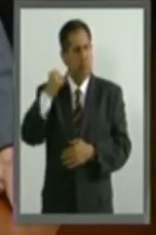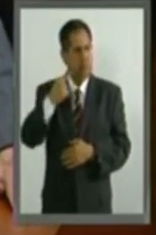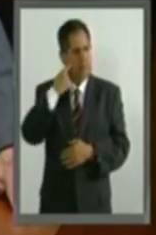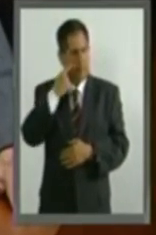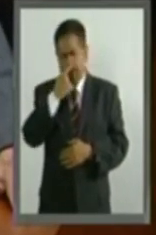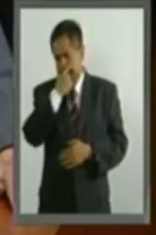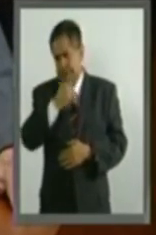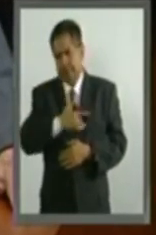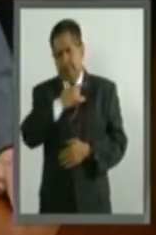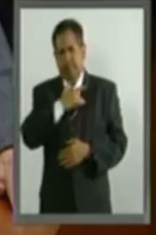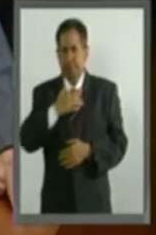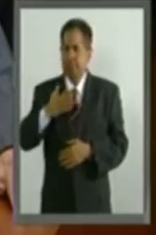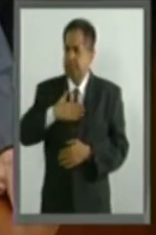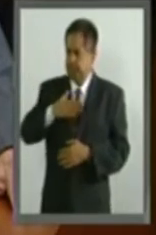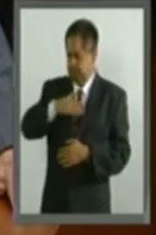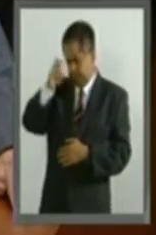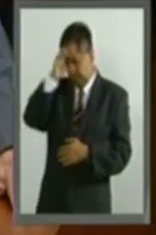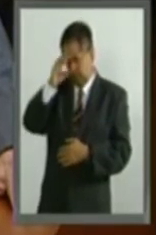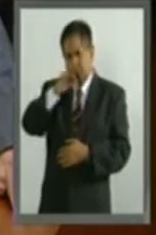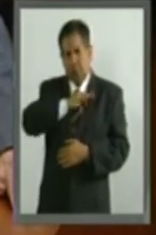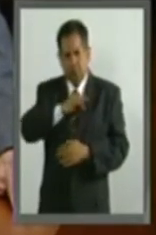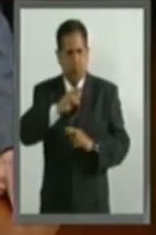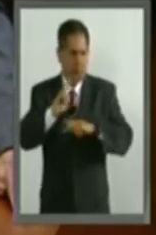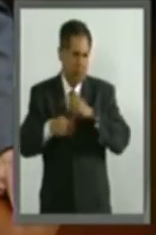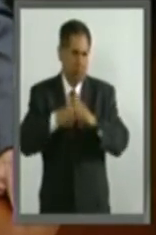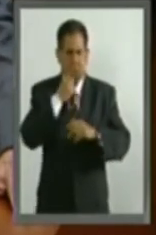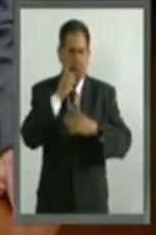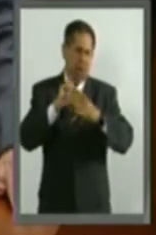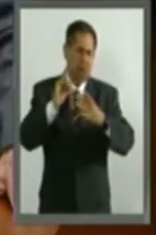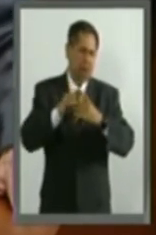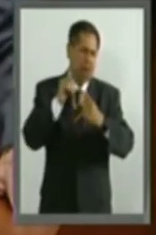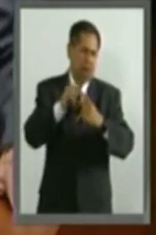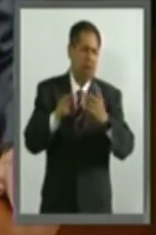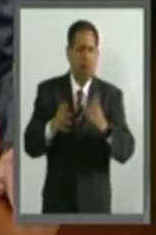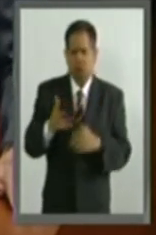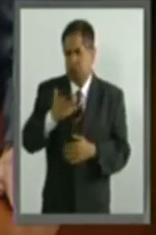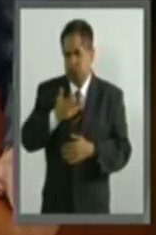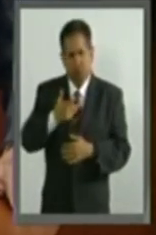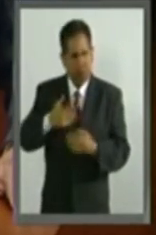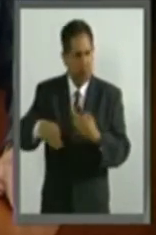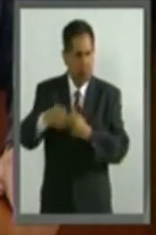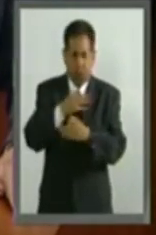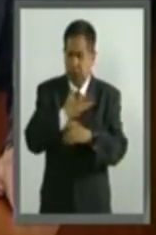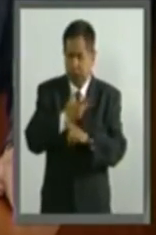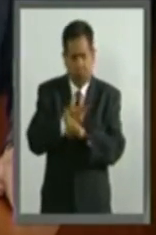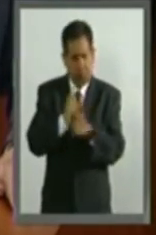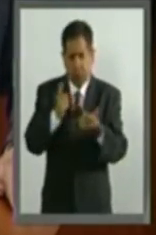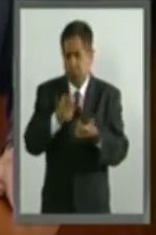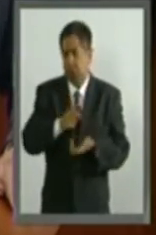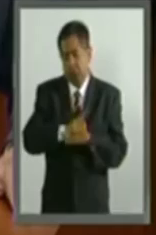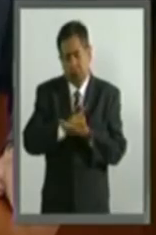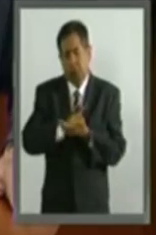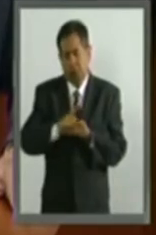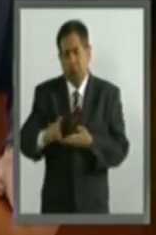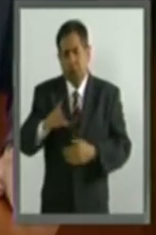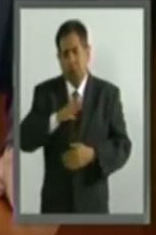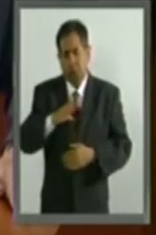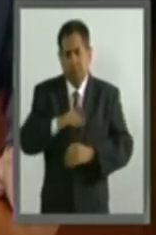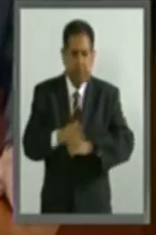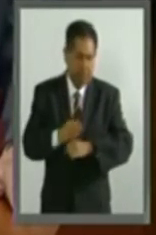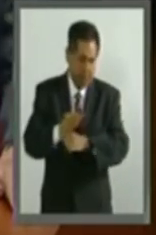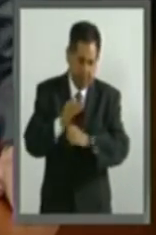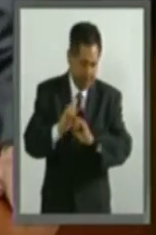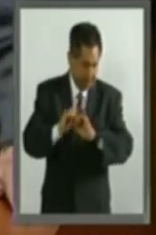personal y de nuestra propia conciencia tengamos en estos asuntos de política exterior, en este